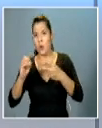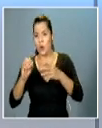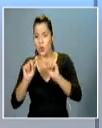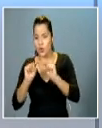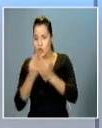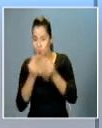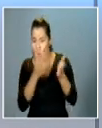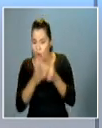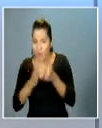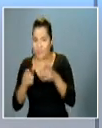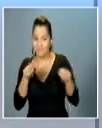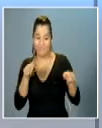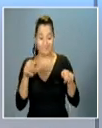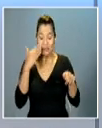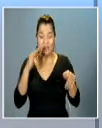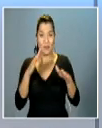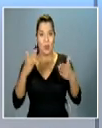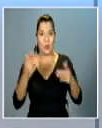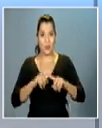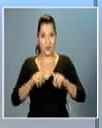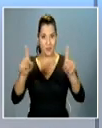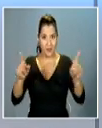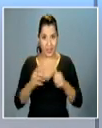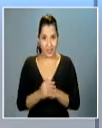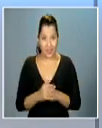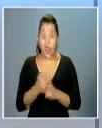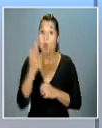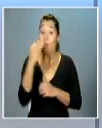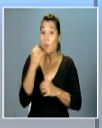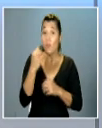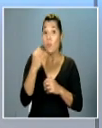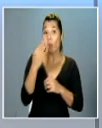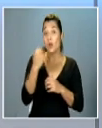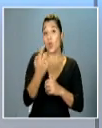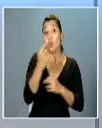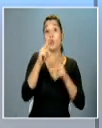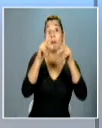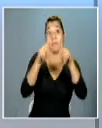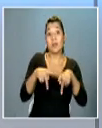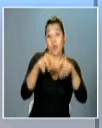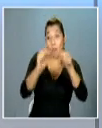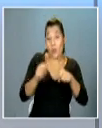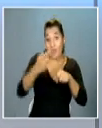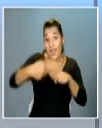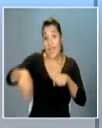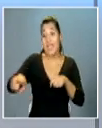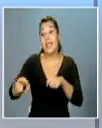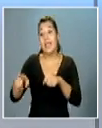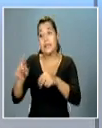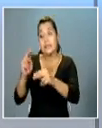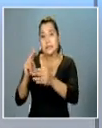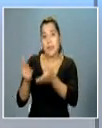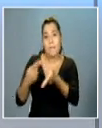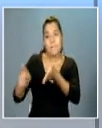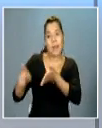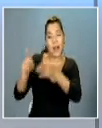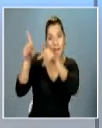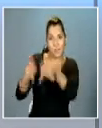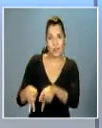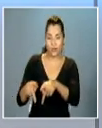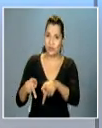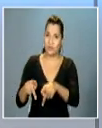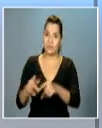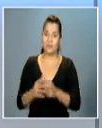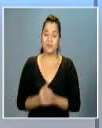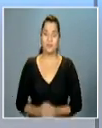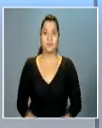que este fiscal llevó, perfectamente recurre a los sicarios que se han popularizado en el país para efectos de cometer este crimen. Entonces, hay una relación entre crimen organizado